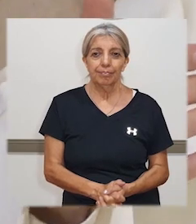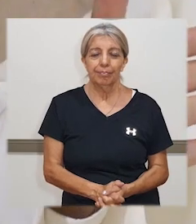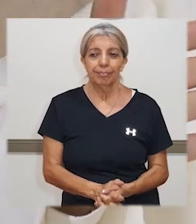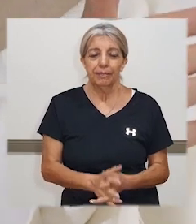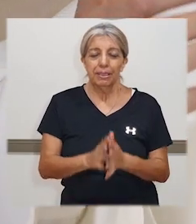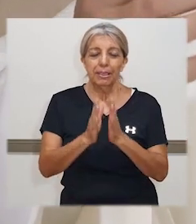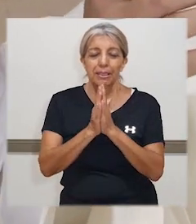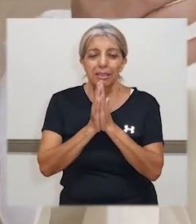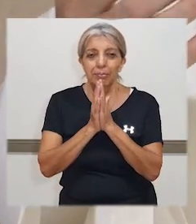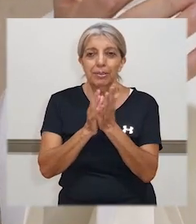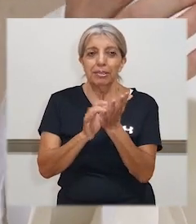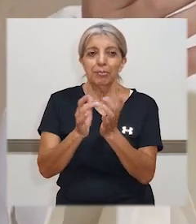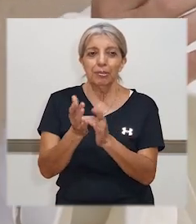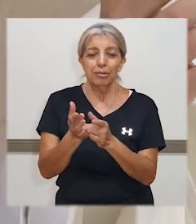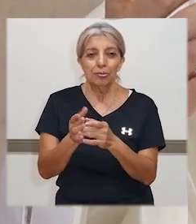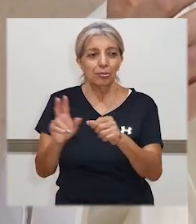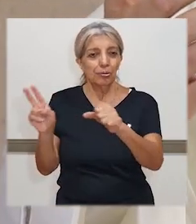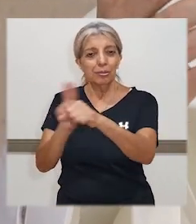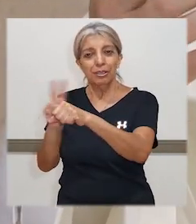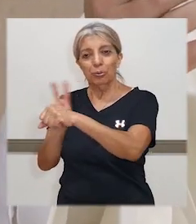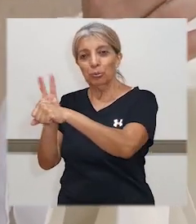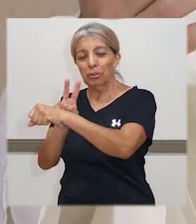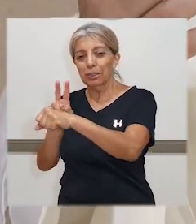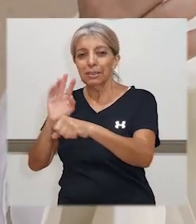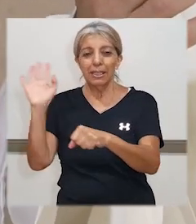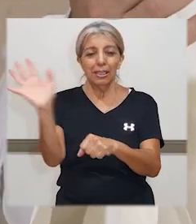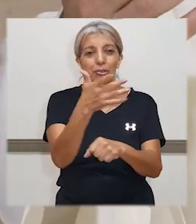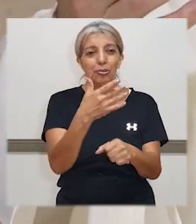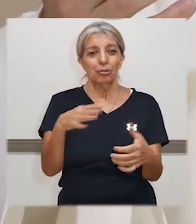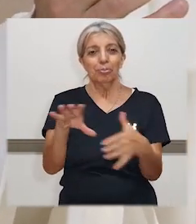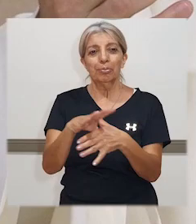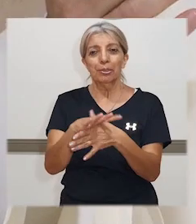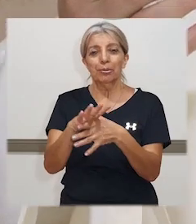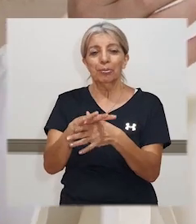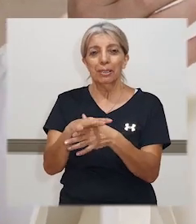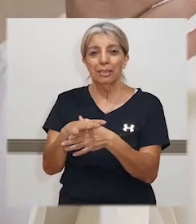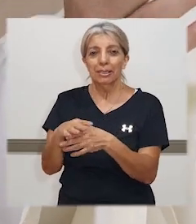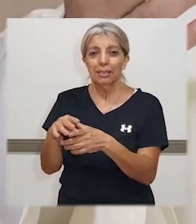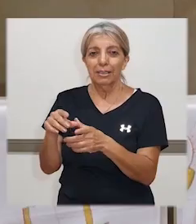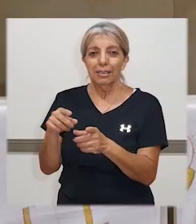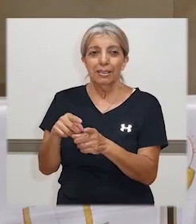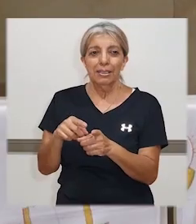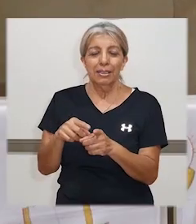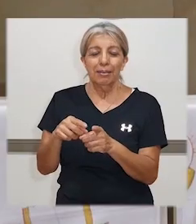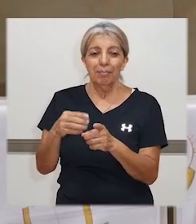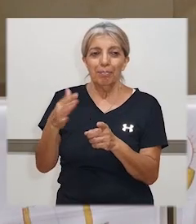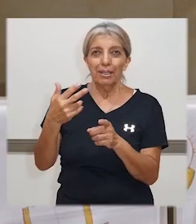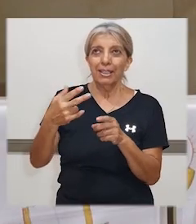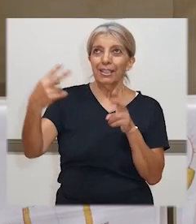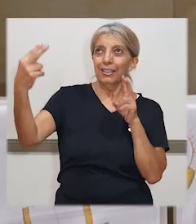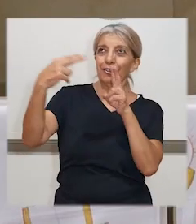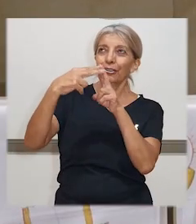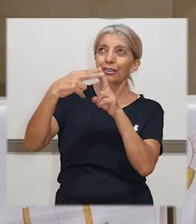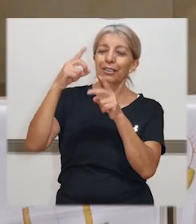Te pedimos, pastor bueno, que cuides con solicitud a tu rebaño y conduzcas hacia las praderas